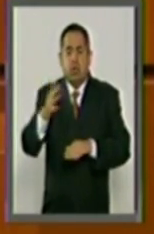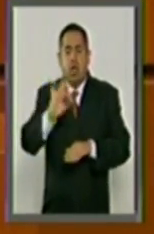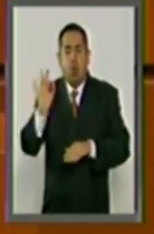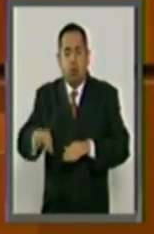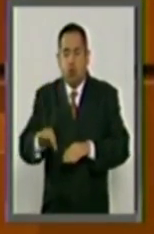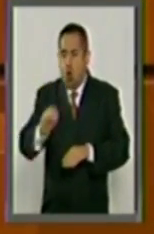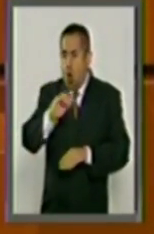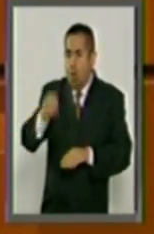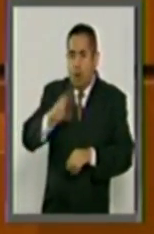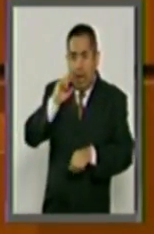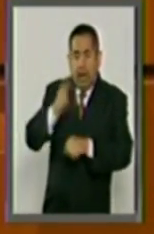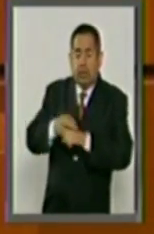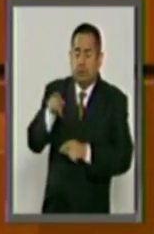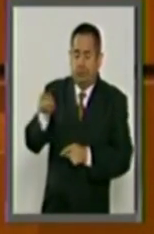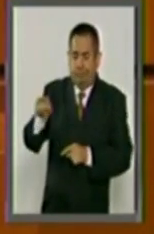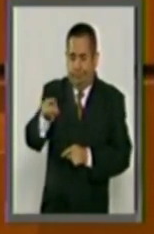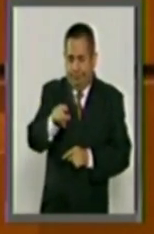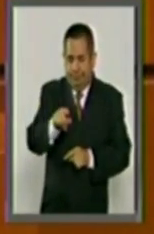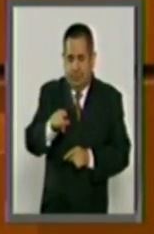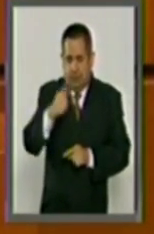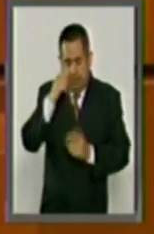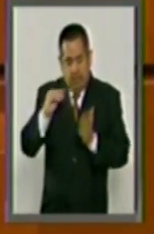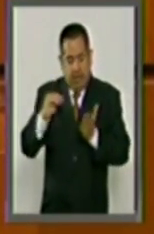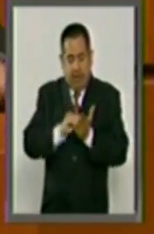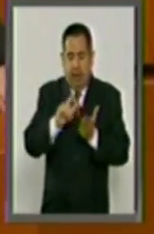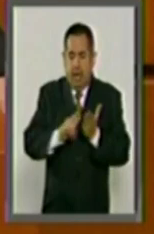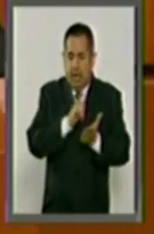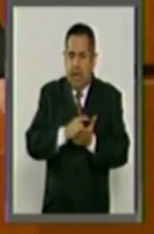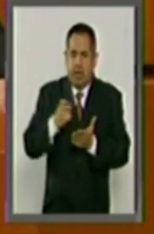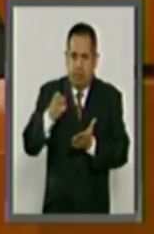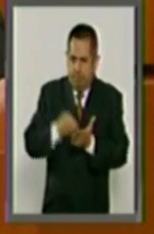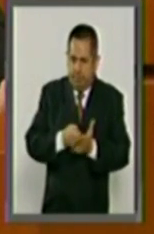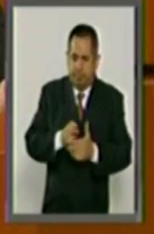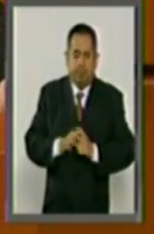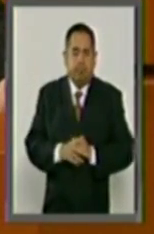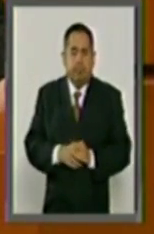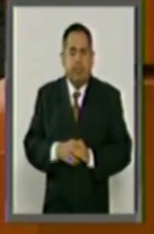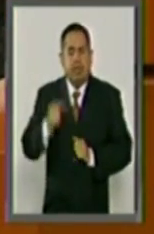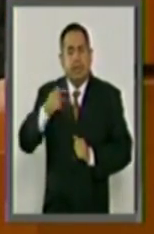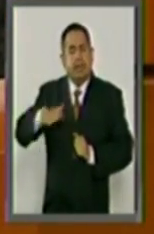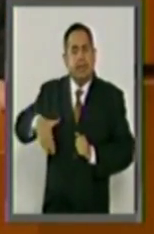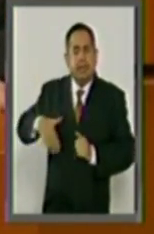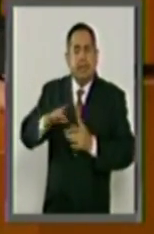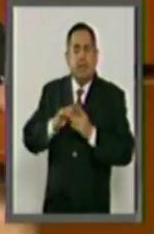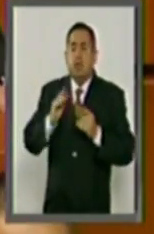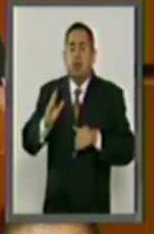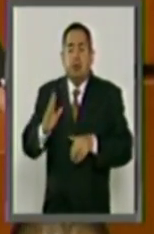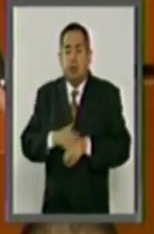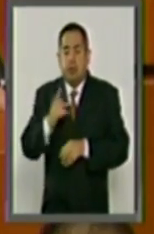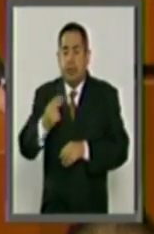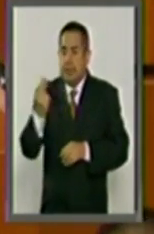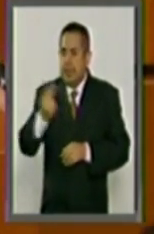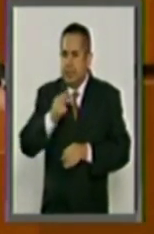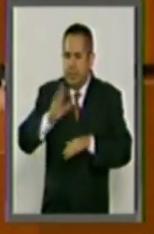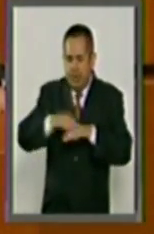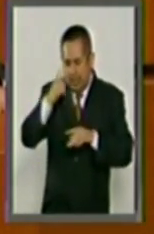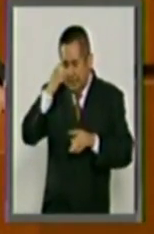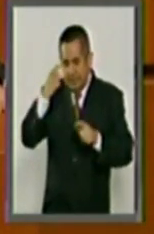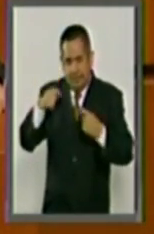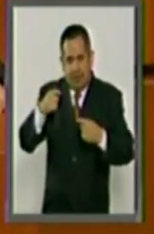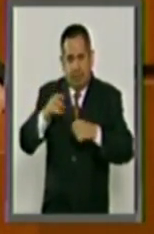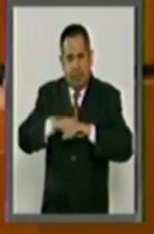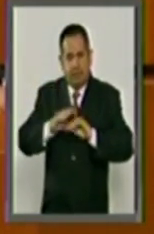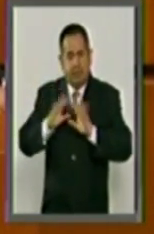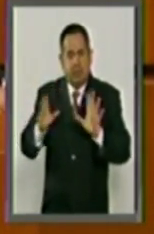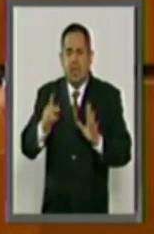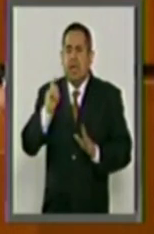de obligación establecida en esta legislación. Lo anterior fundamentado en la necesidad de flexibilizar